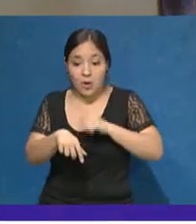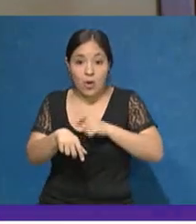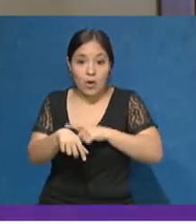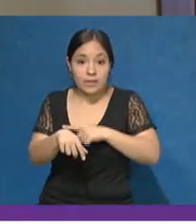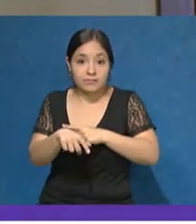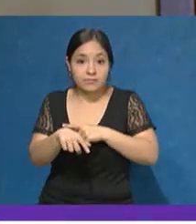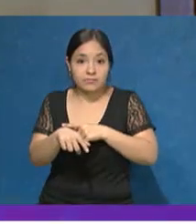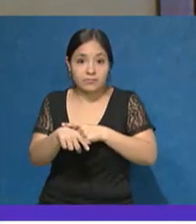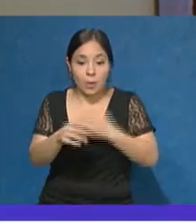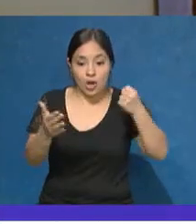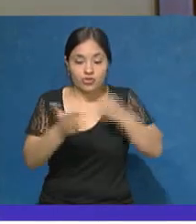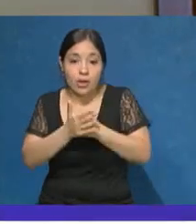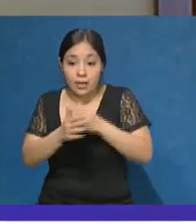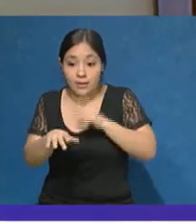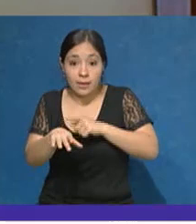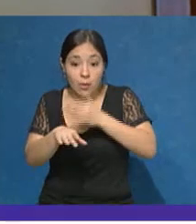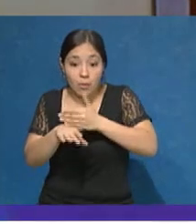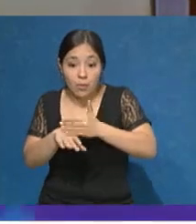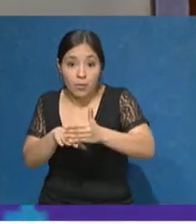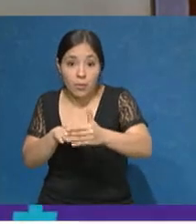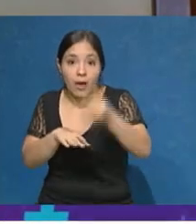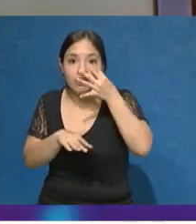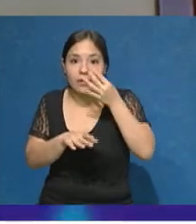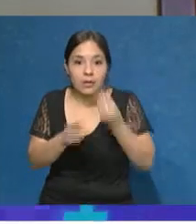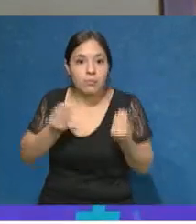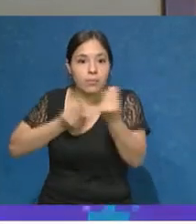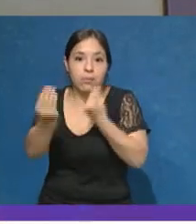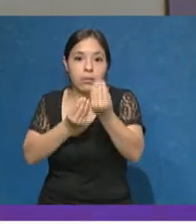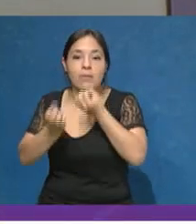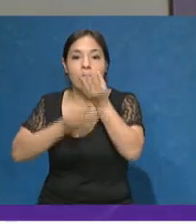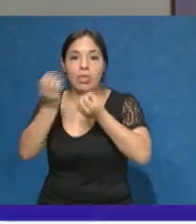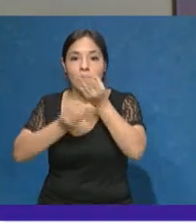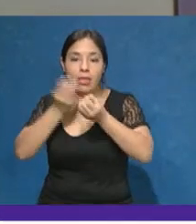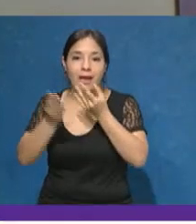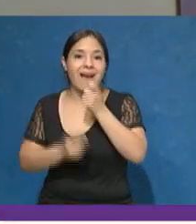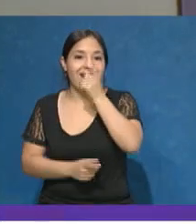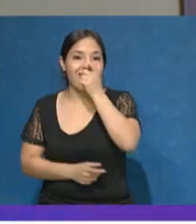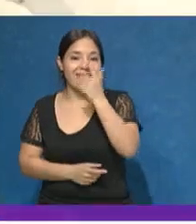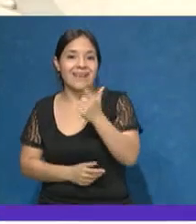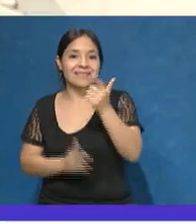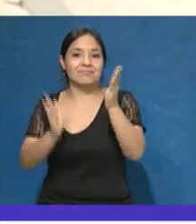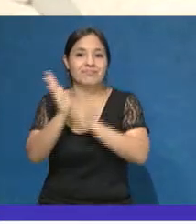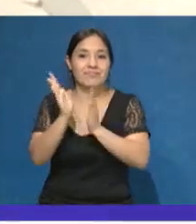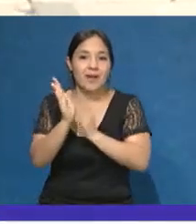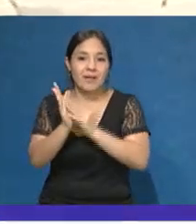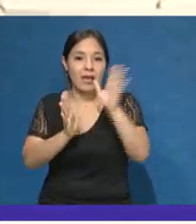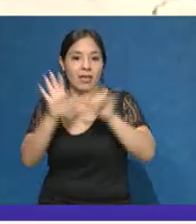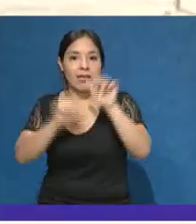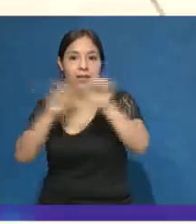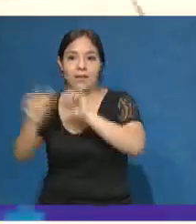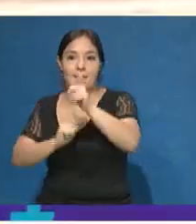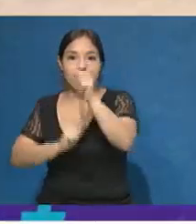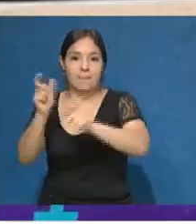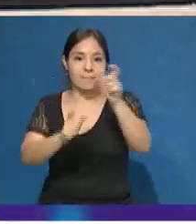haberse sucedido el accidente y ello nos permitió a nosotros ya contar con todos los testimonios de las personas que posteriormente